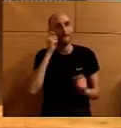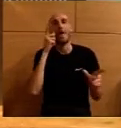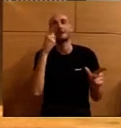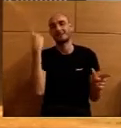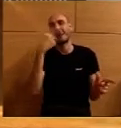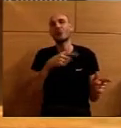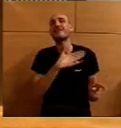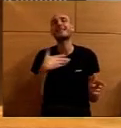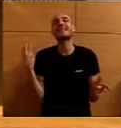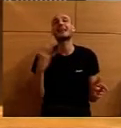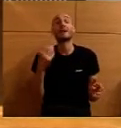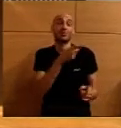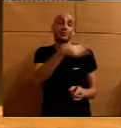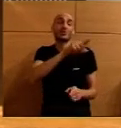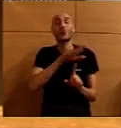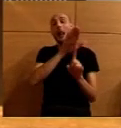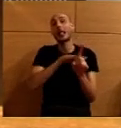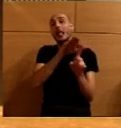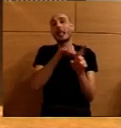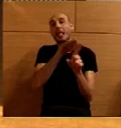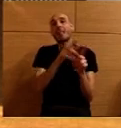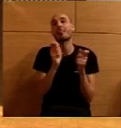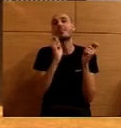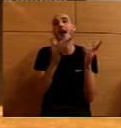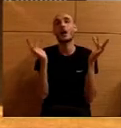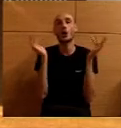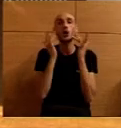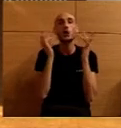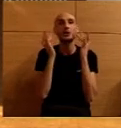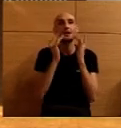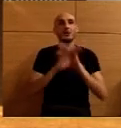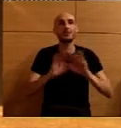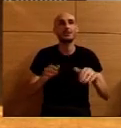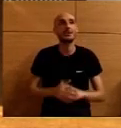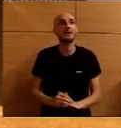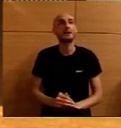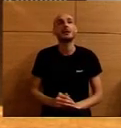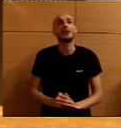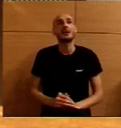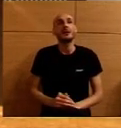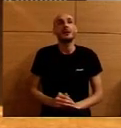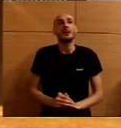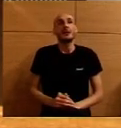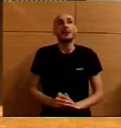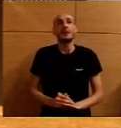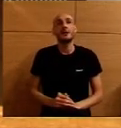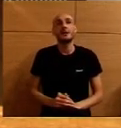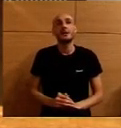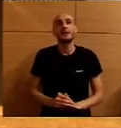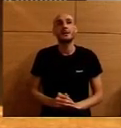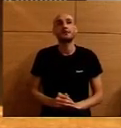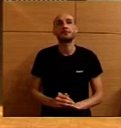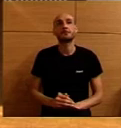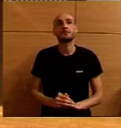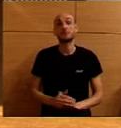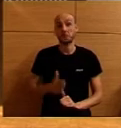que contentarla para mantenerse en el poder. Nosotros sí que tenemos en